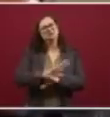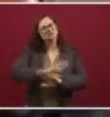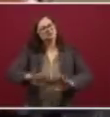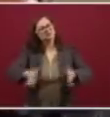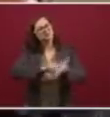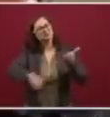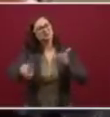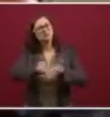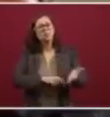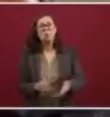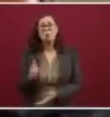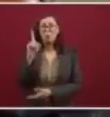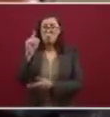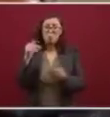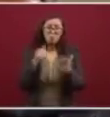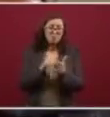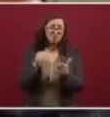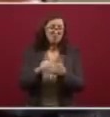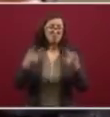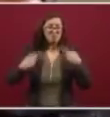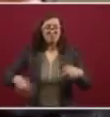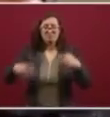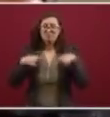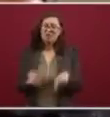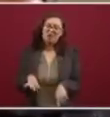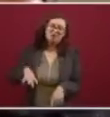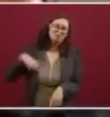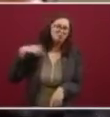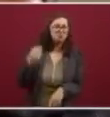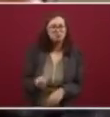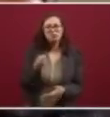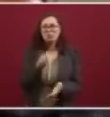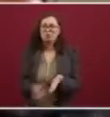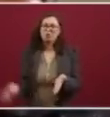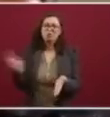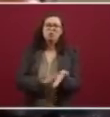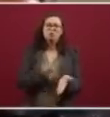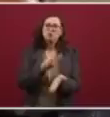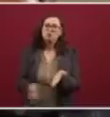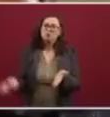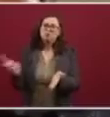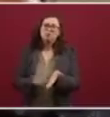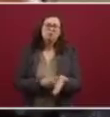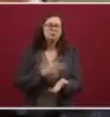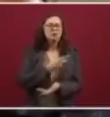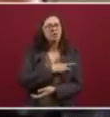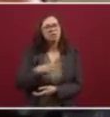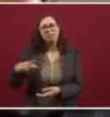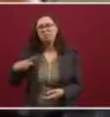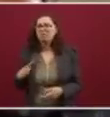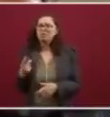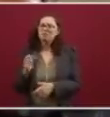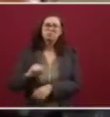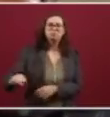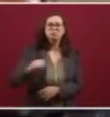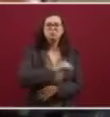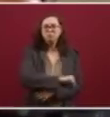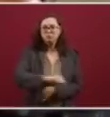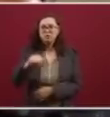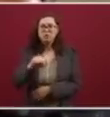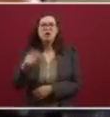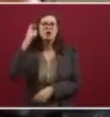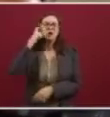de 1 millón de personas que sufren por esta situación abusiva donde se les triplican las deudas. Han protestado en Guerrero,